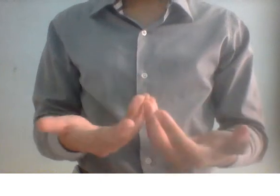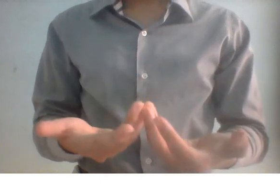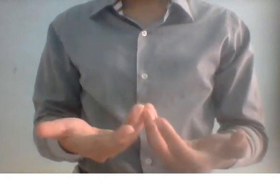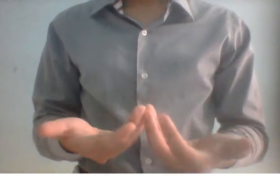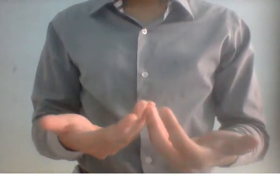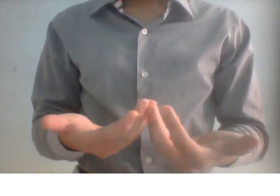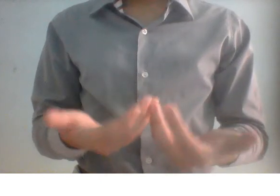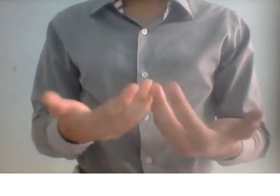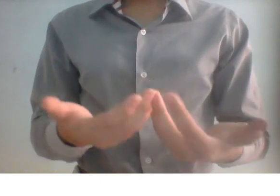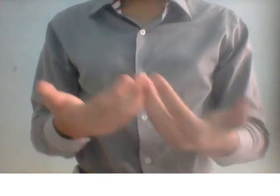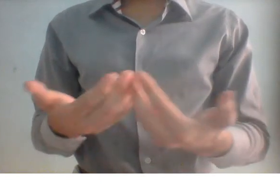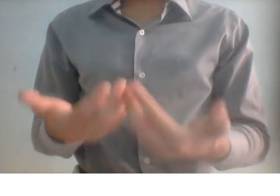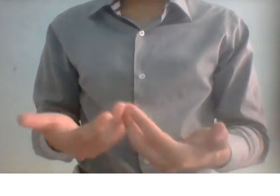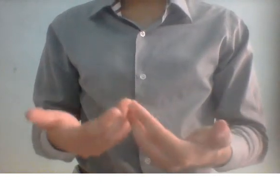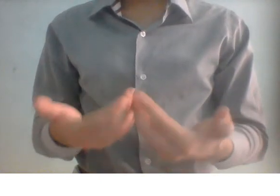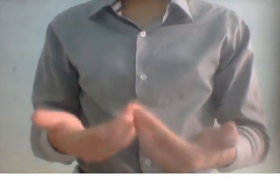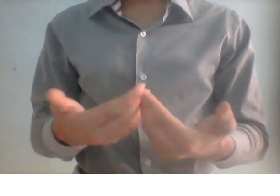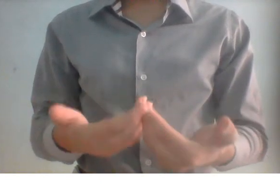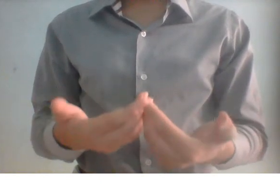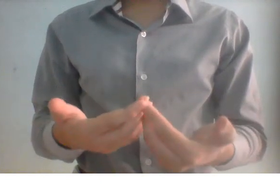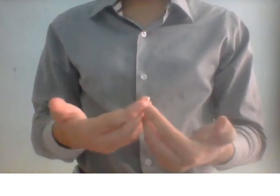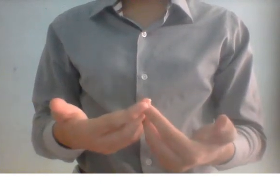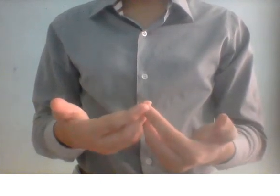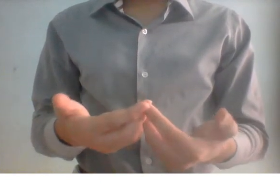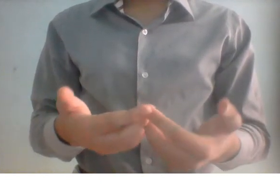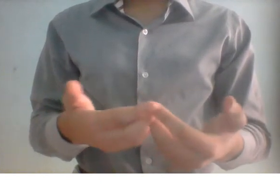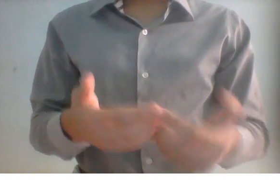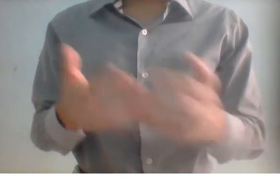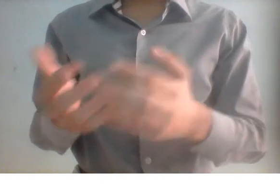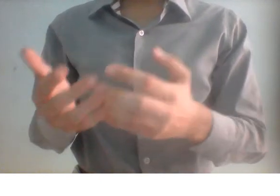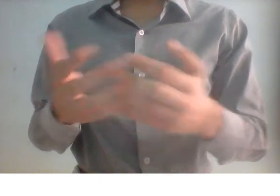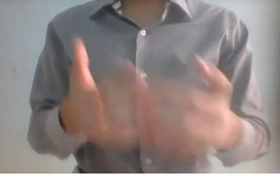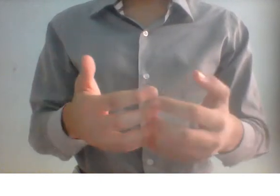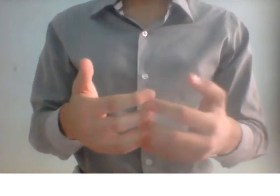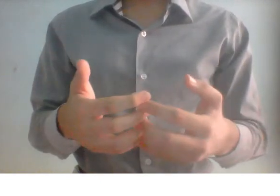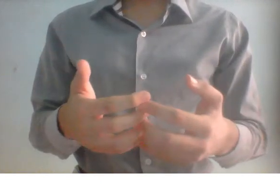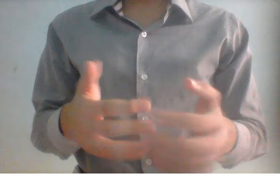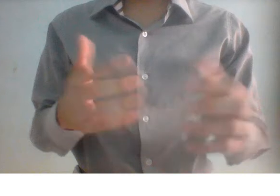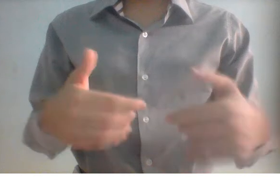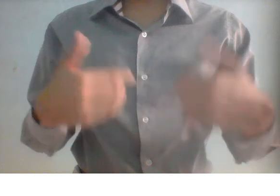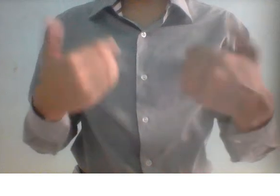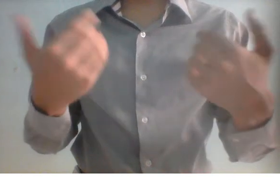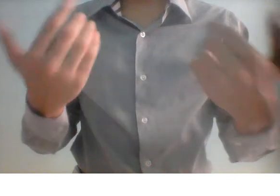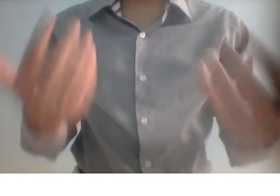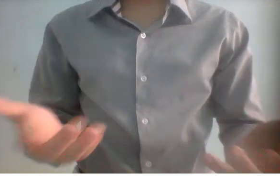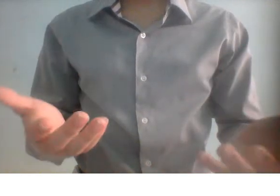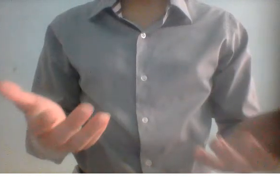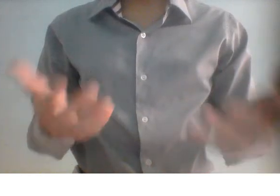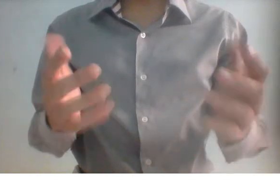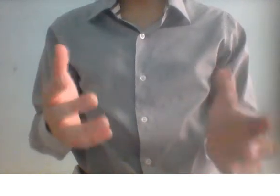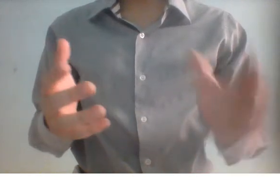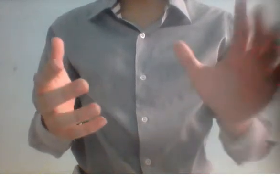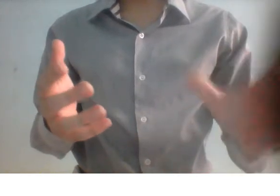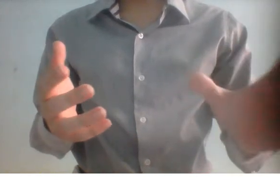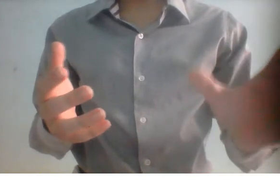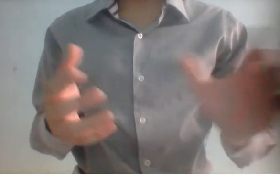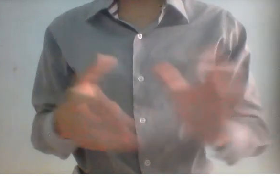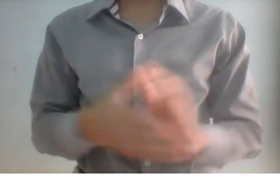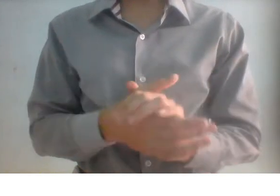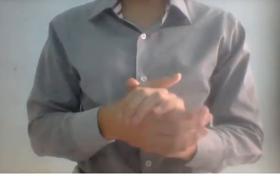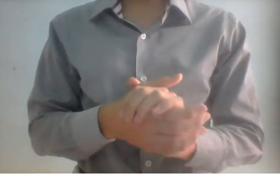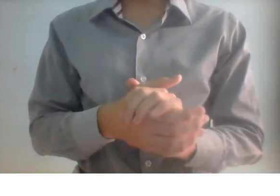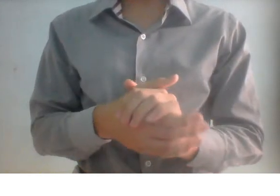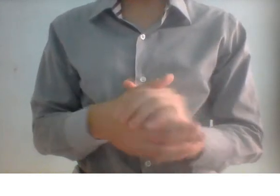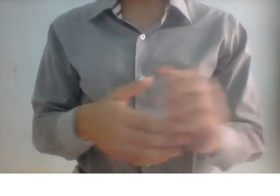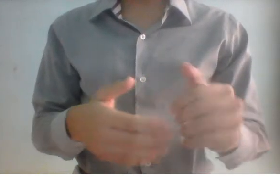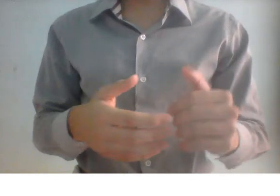Por eso es muy complicado también destacar que alguno de los dos lados diga que tenga la razón completa. No, por una parte, en el